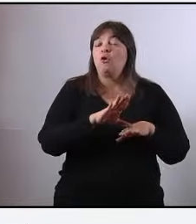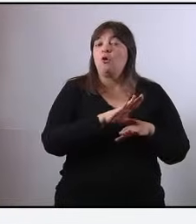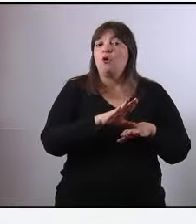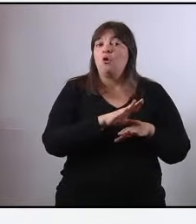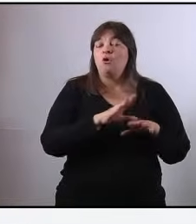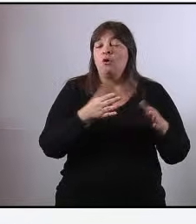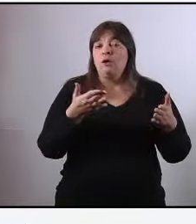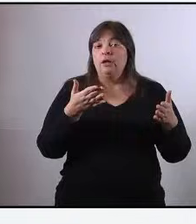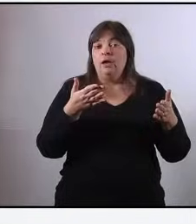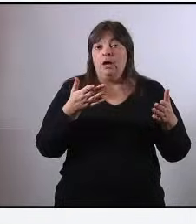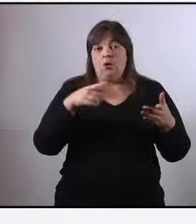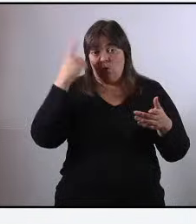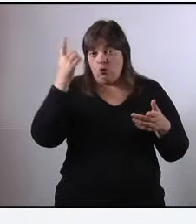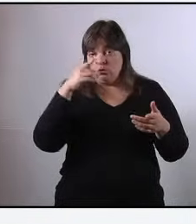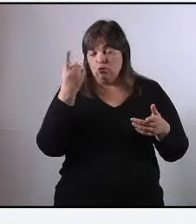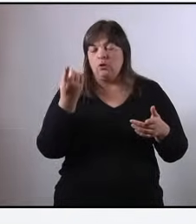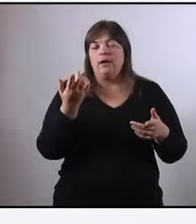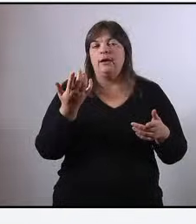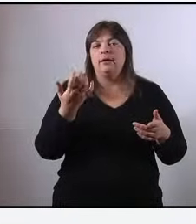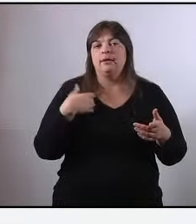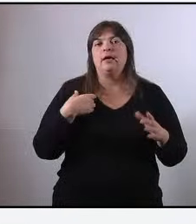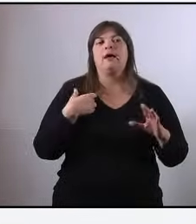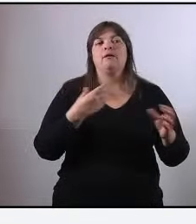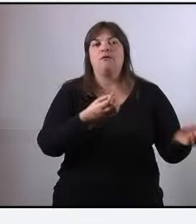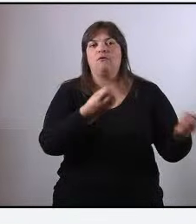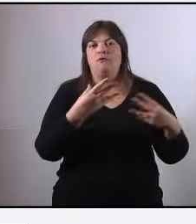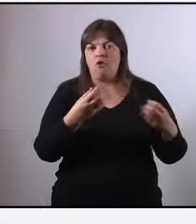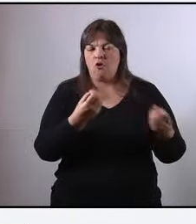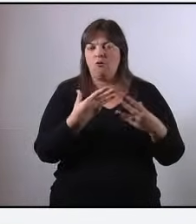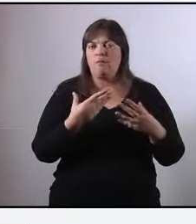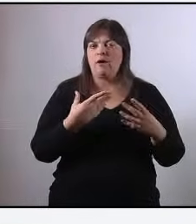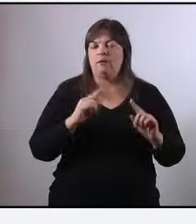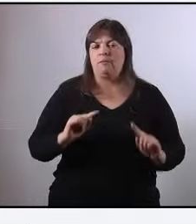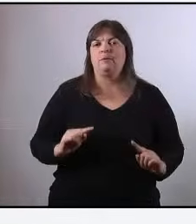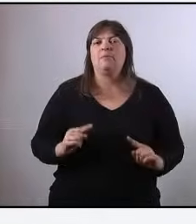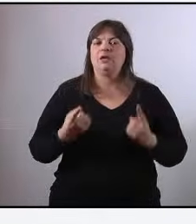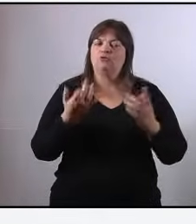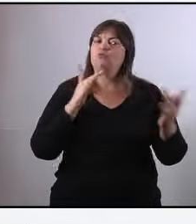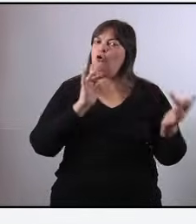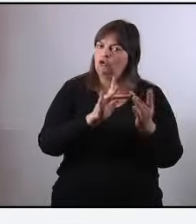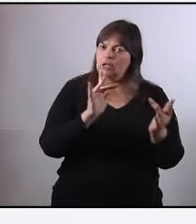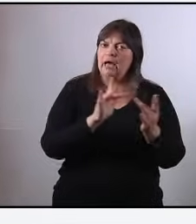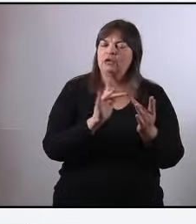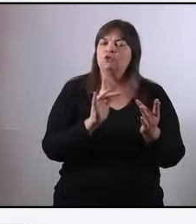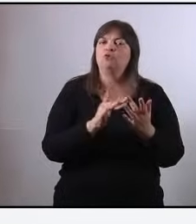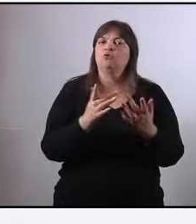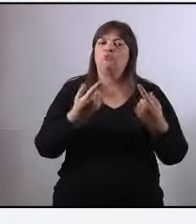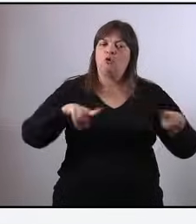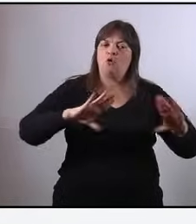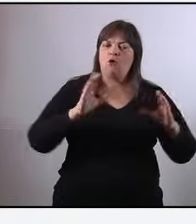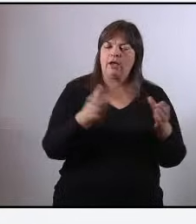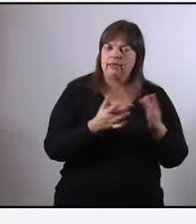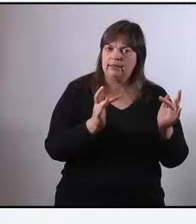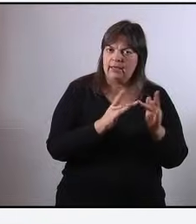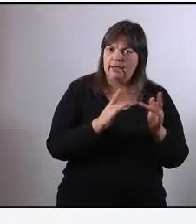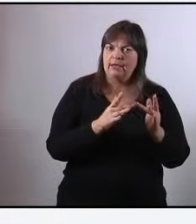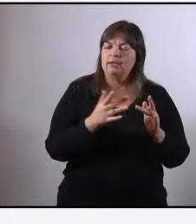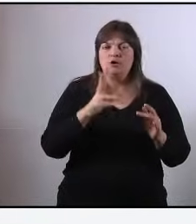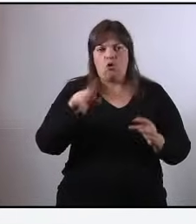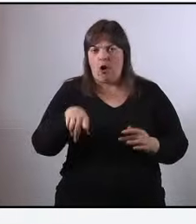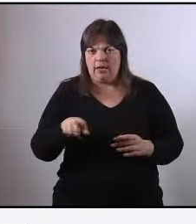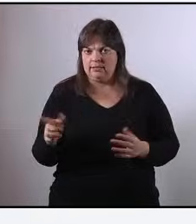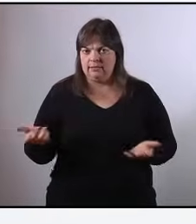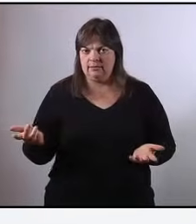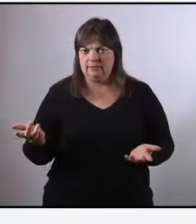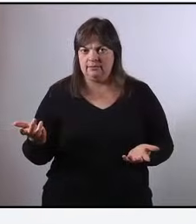Cultura, después de comunicaciones desde un primer momento, por supuesto, permanente con la orquesta, es que no es así, es